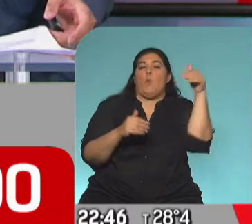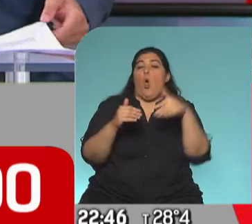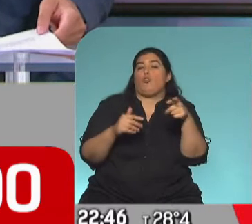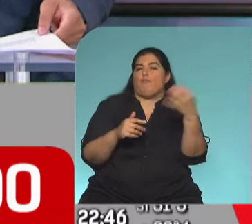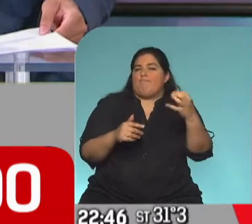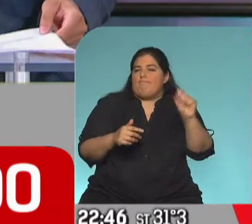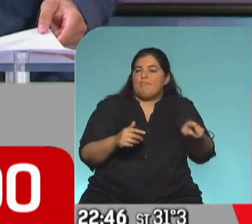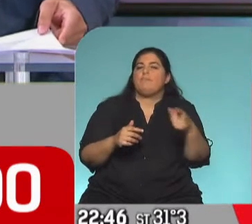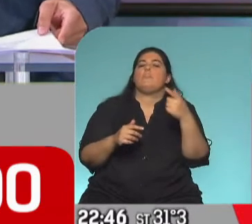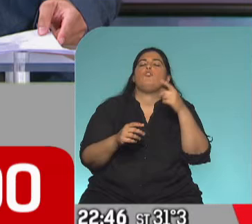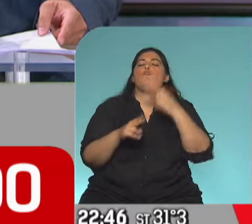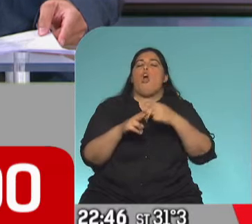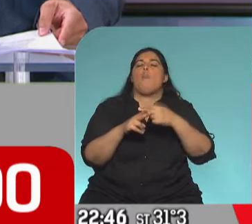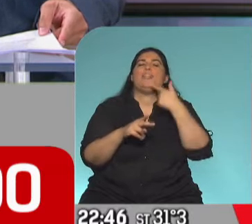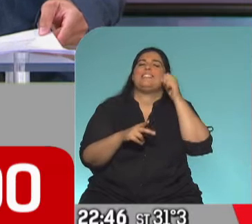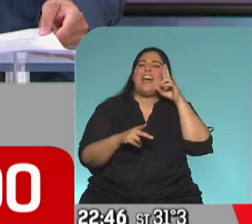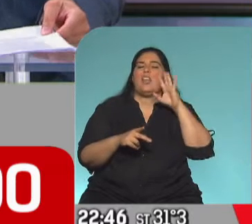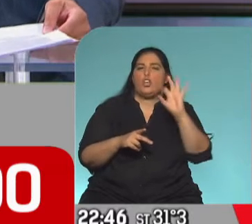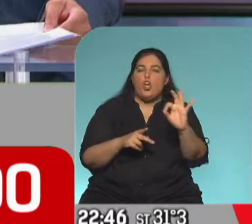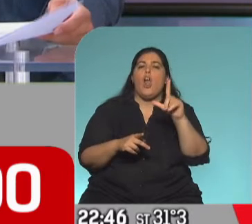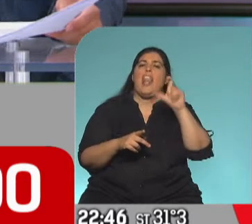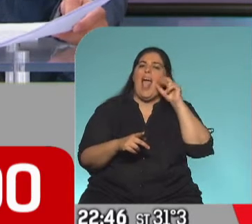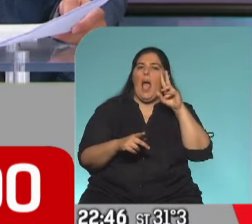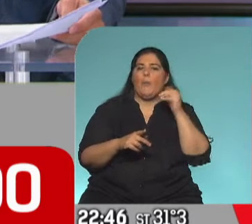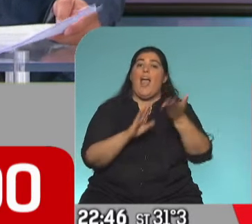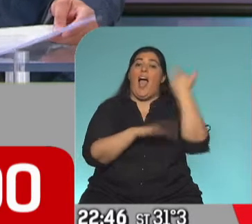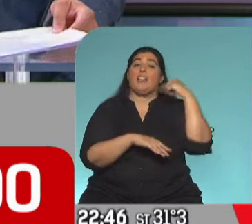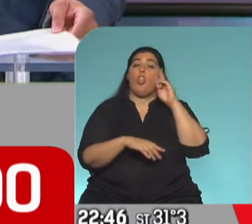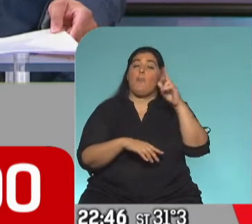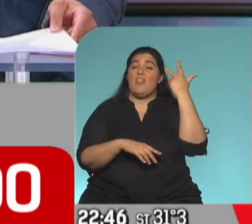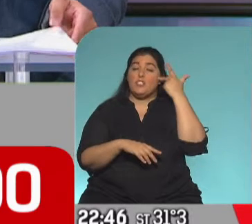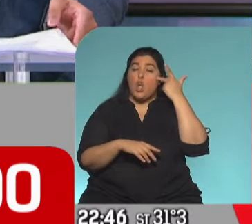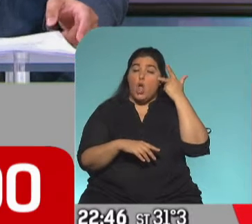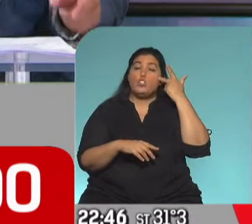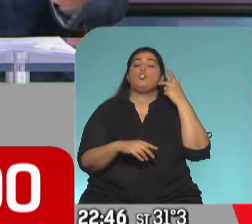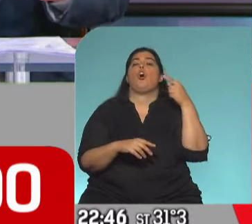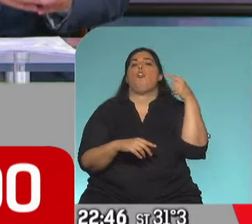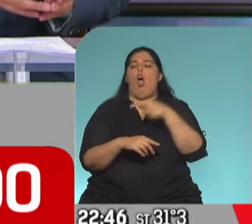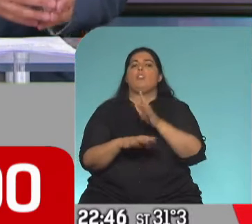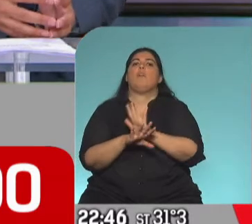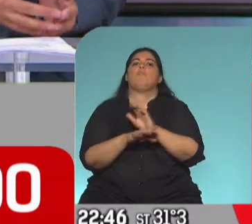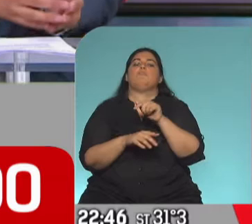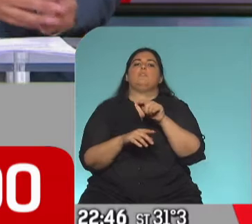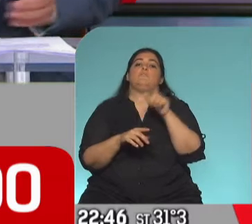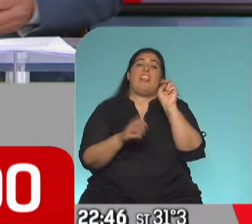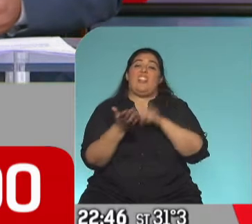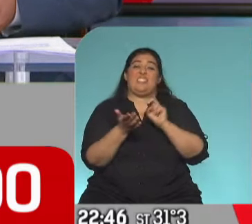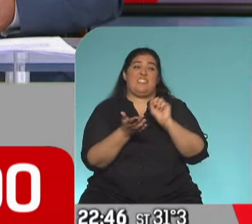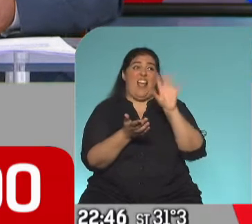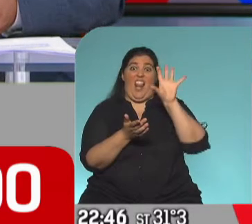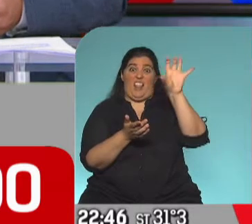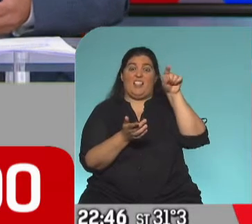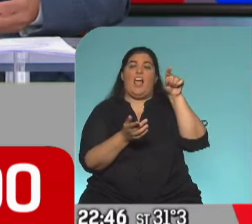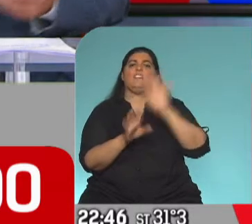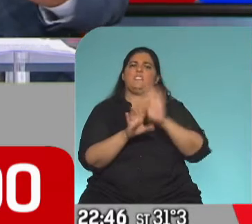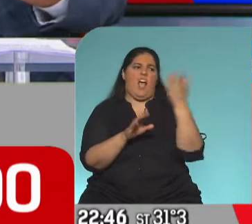noche. Su nombre es Sergio Leavi. Había votado en contra en el 2018 como diputado. Es saltenio, es del Frente de Todos. Se reunió con Alberto Fernández en